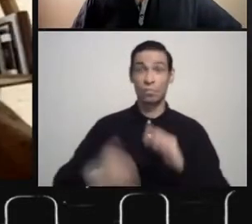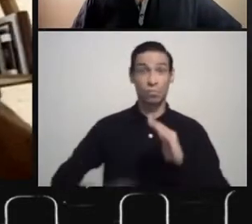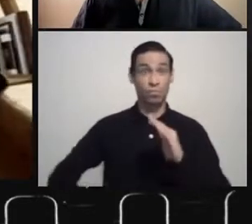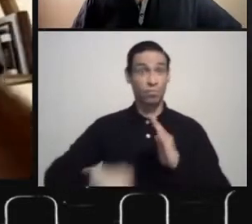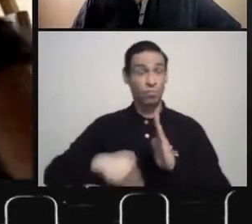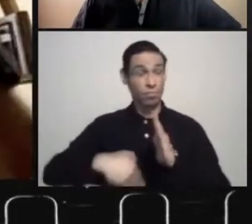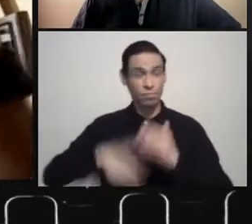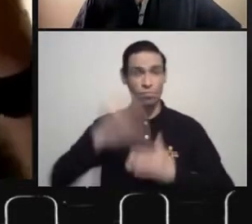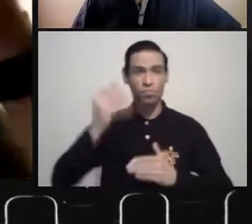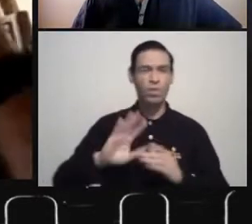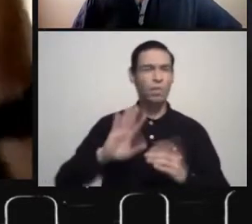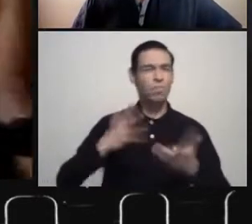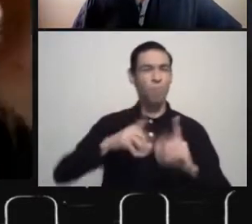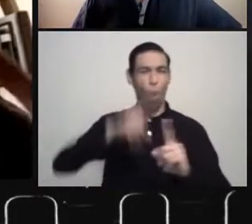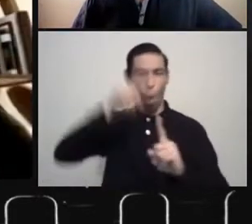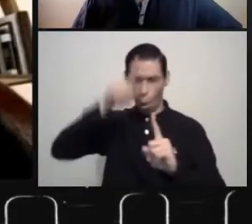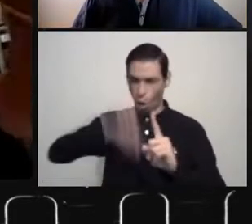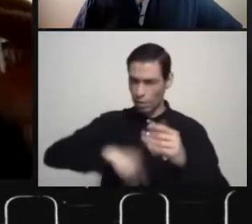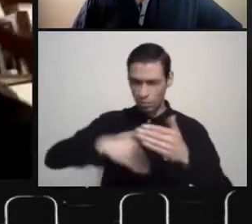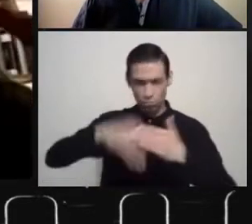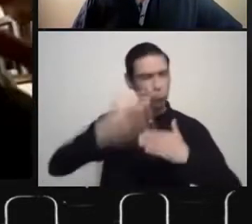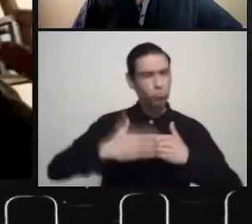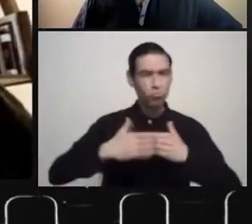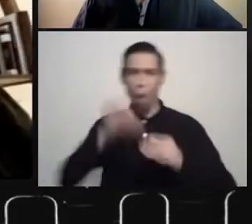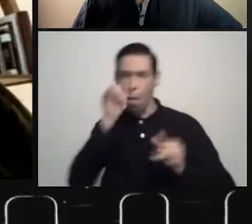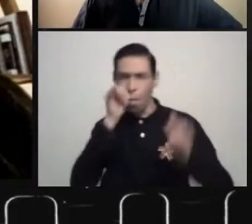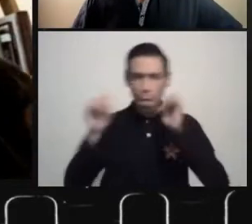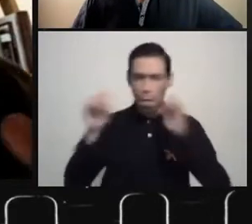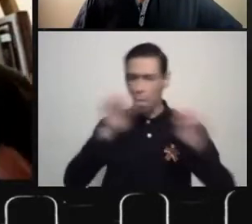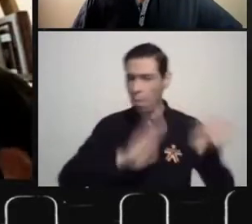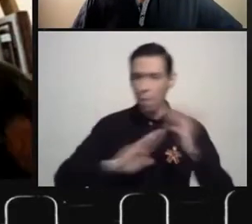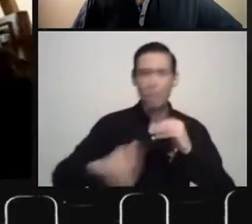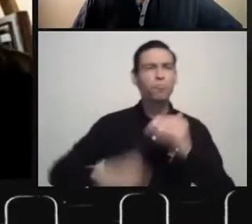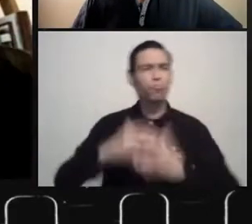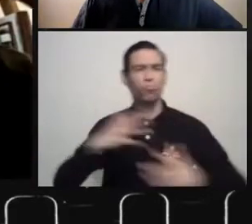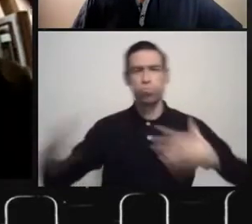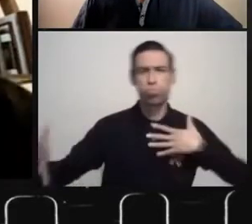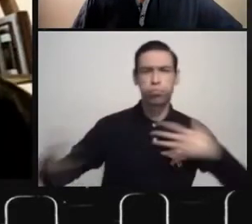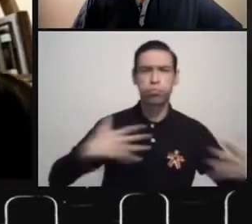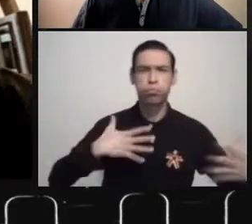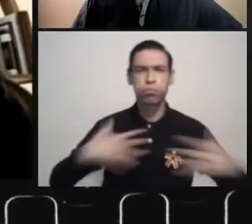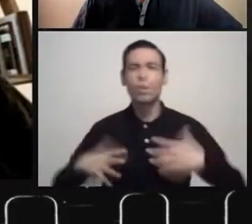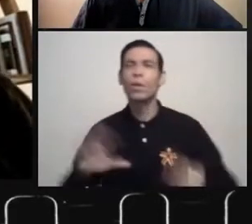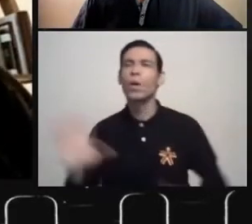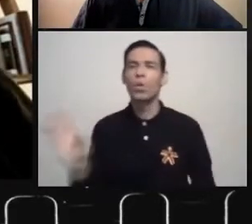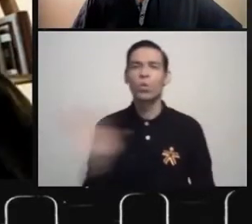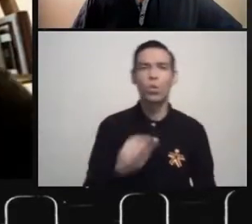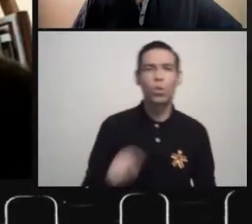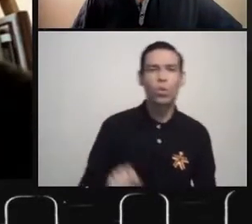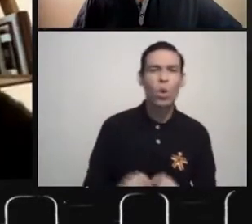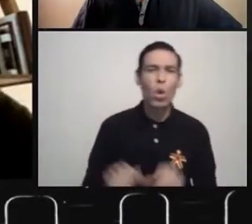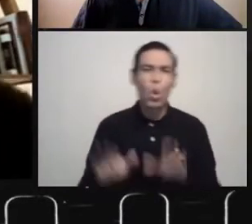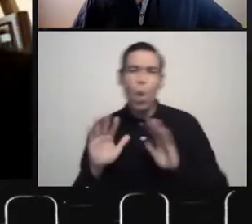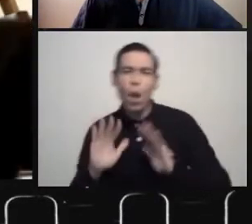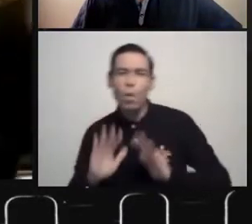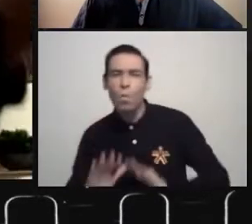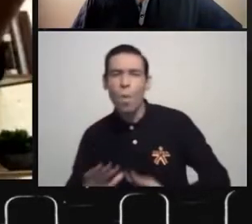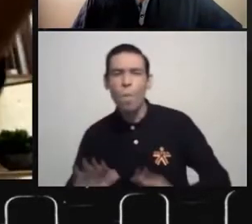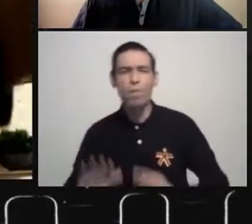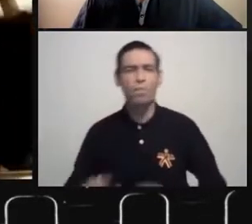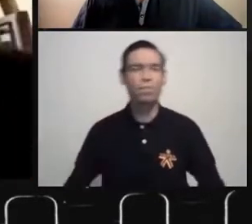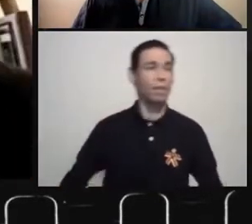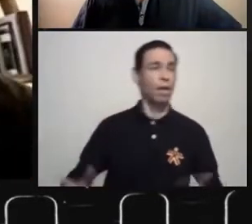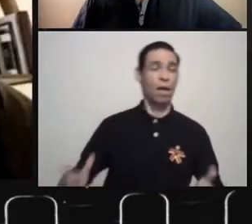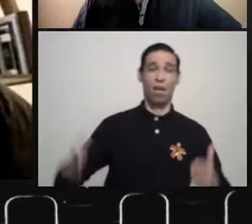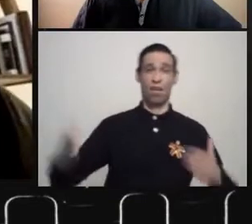ya todo el equipo, director y todos tenían como este tono bajito, sabe de eso, y llega el actor que tiene